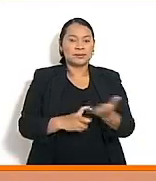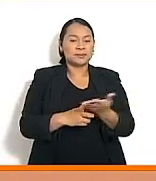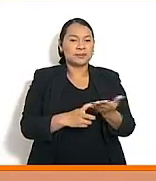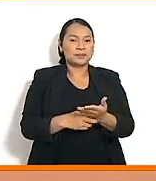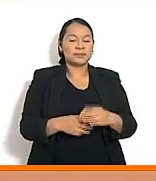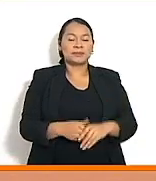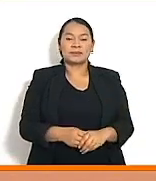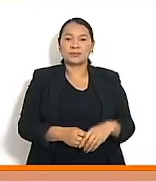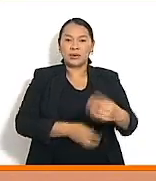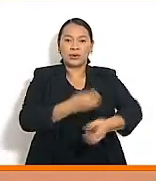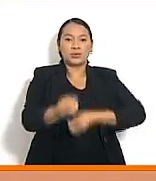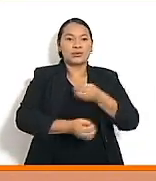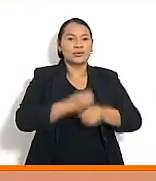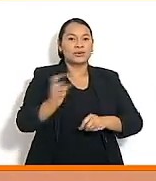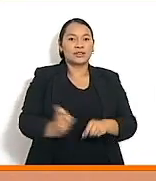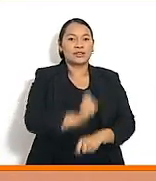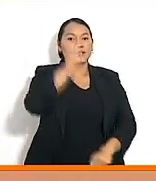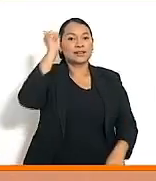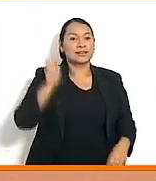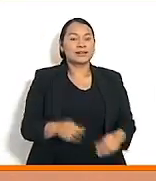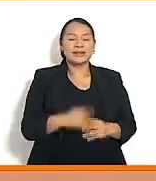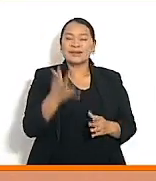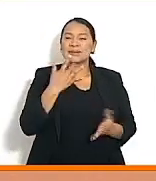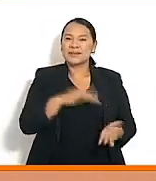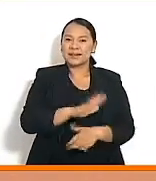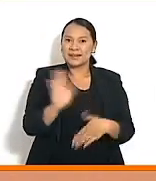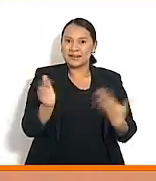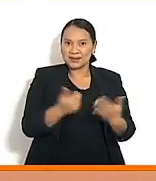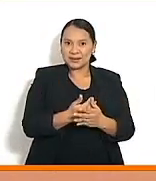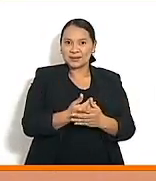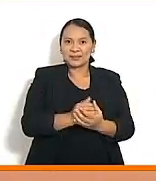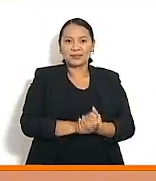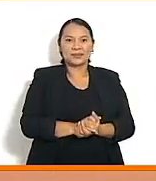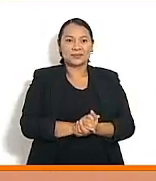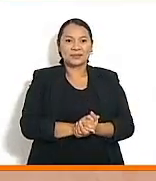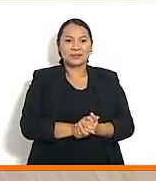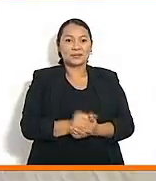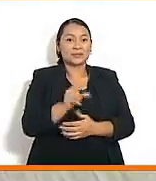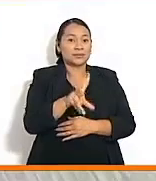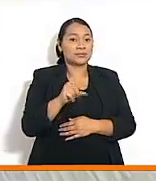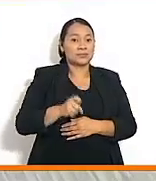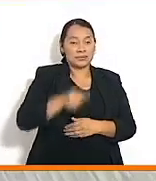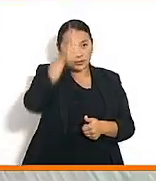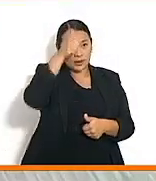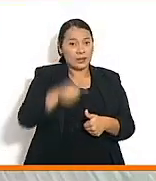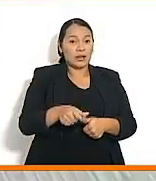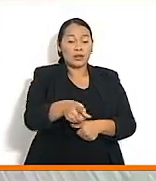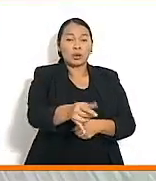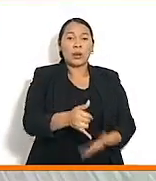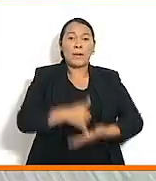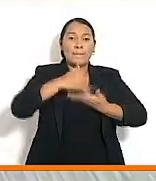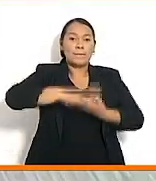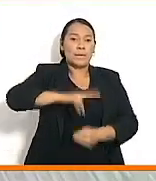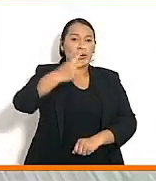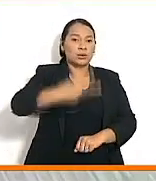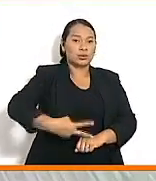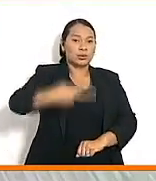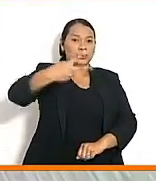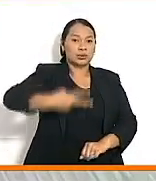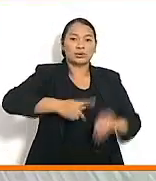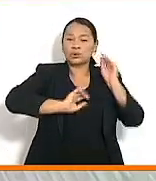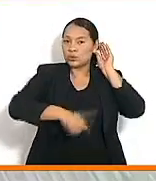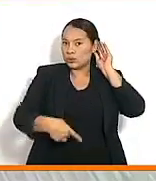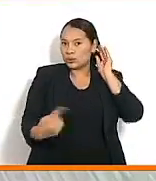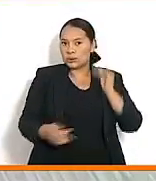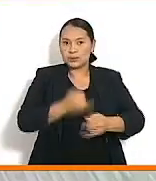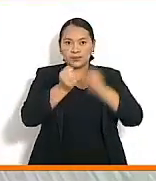esfera favorecida es suerte 2X. Recuerda, tu premio se multiplica por 2 en diaria, pero si sos jugador para